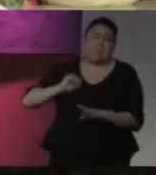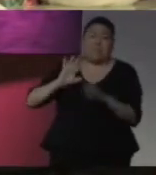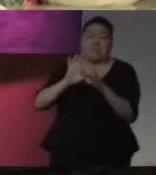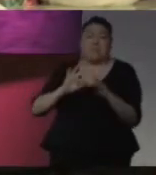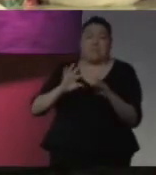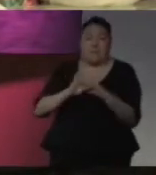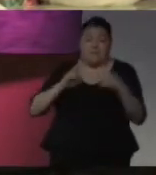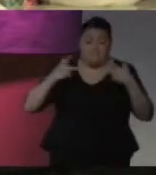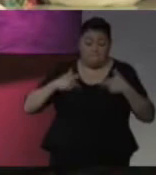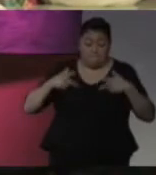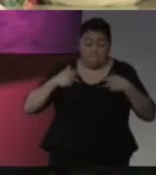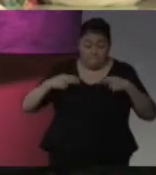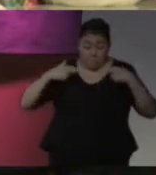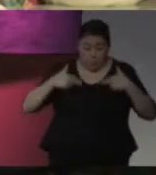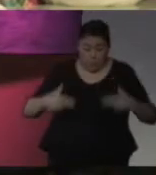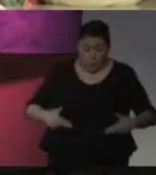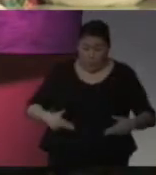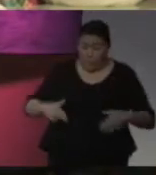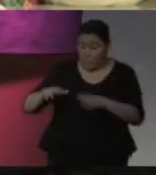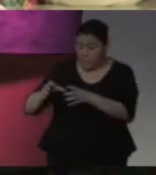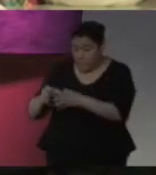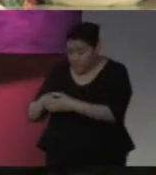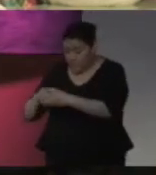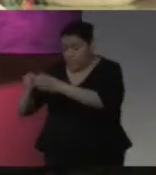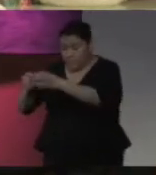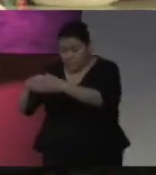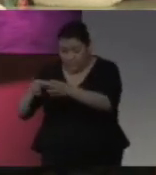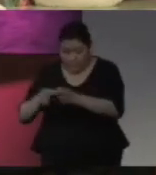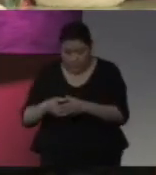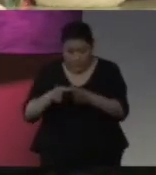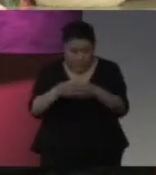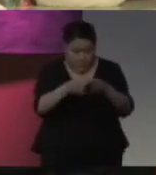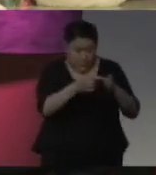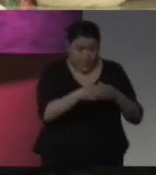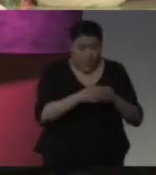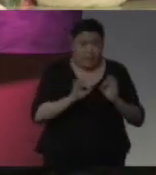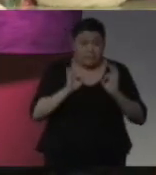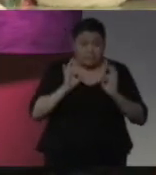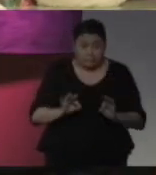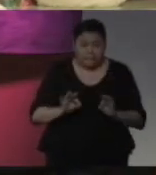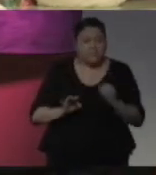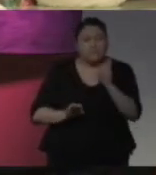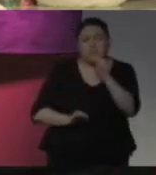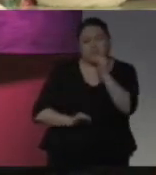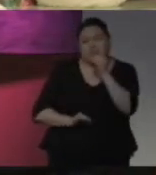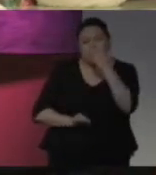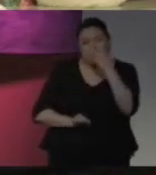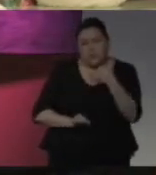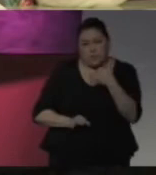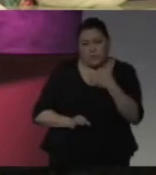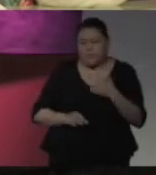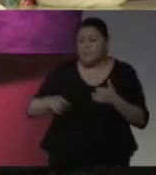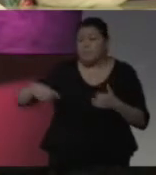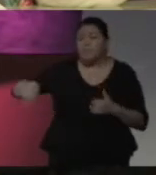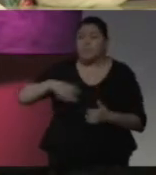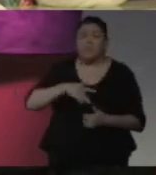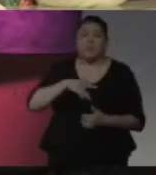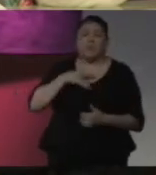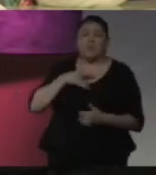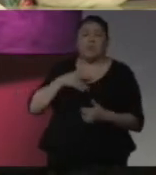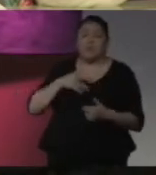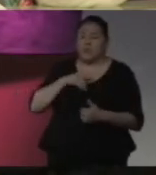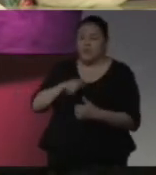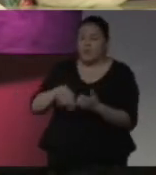humano no estaba completo sin incluir en sí mismo la pertenencia activa